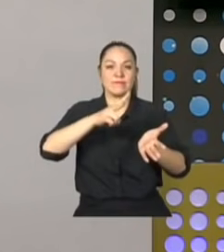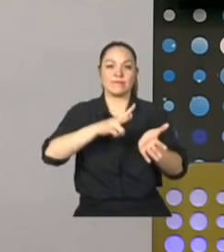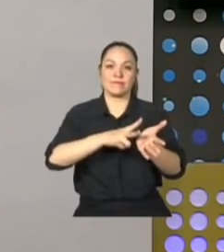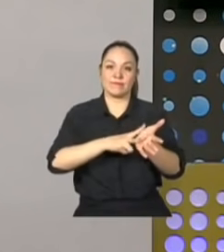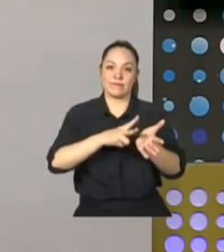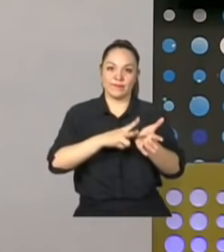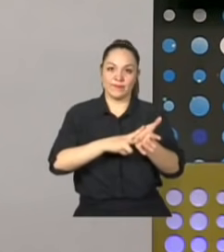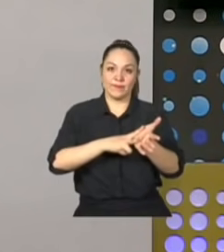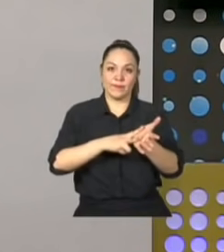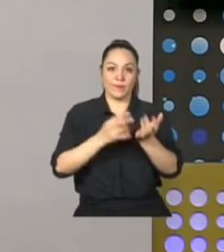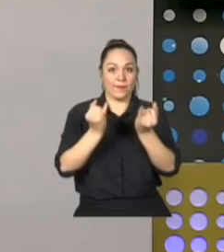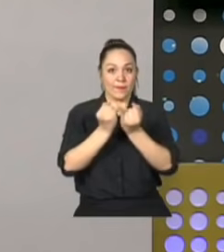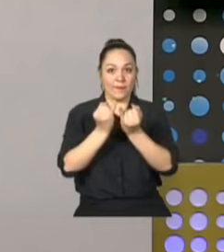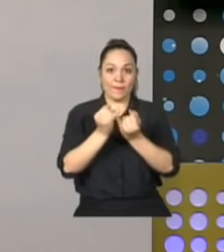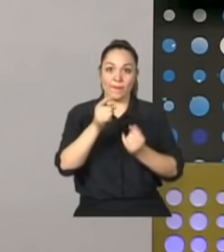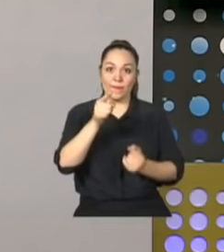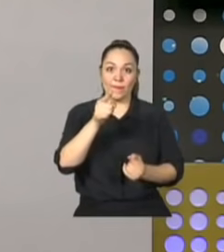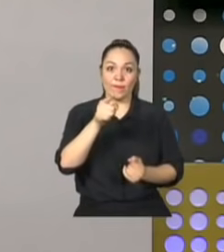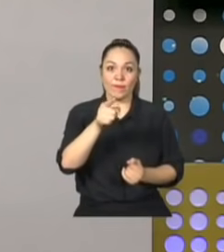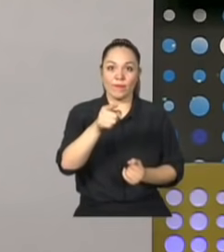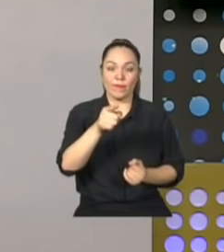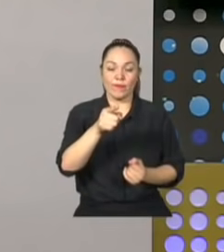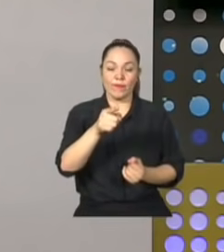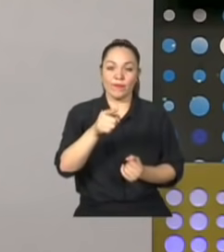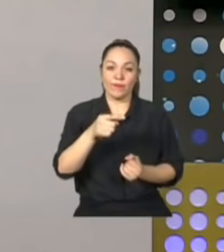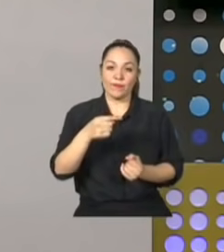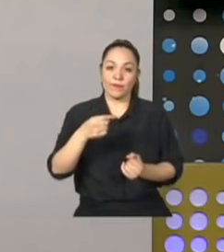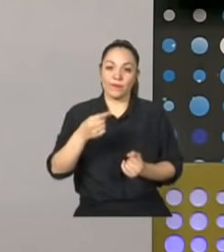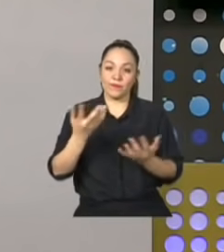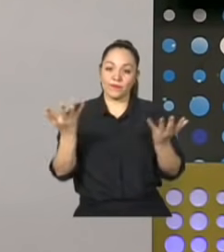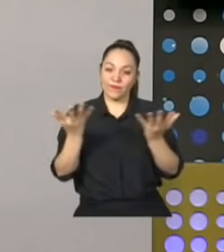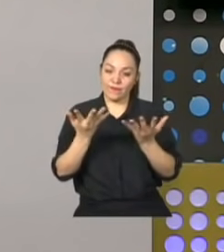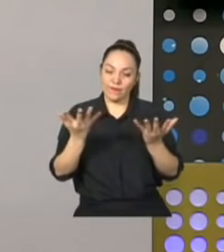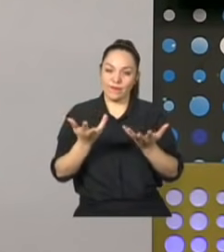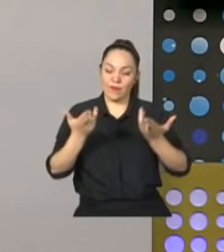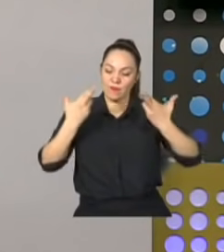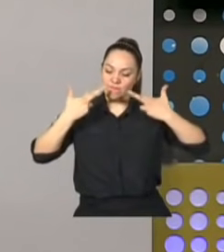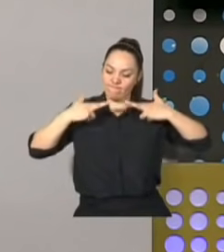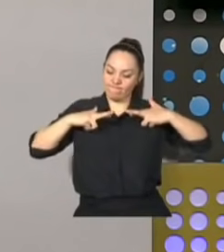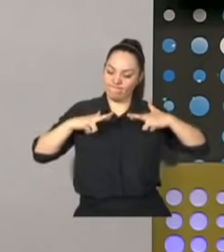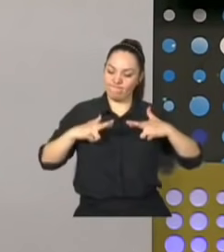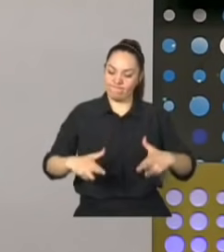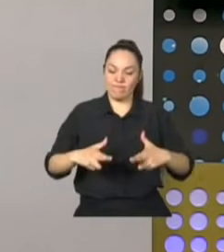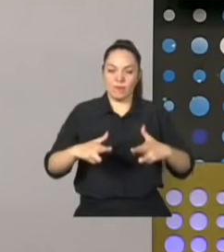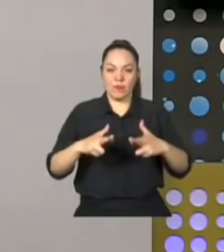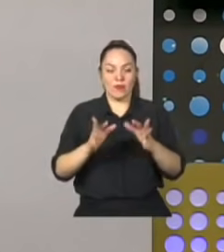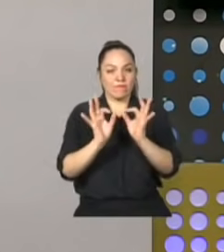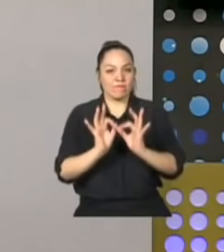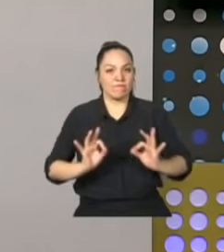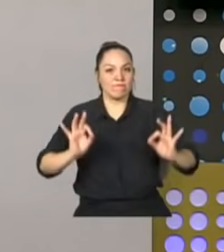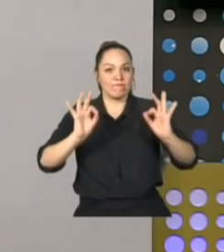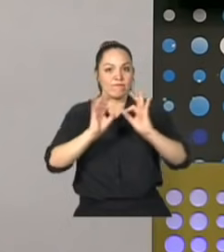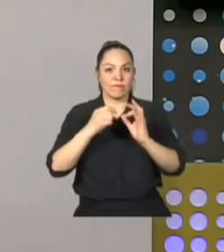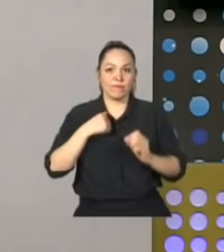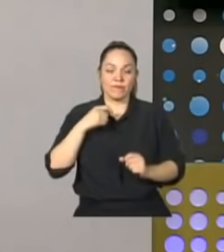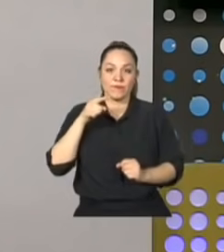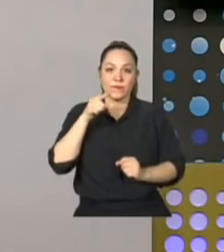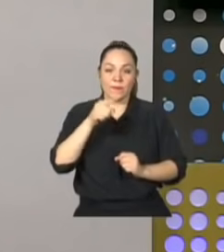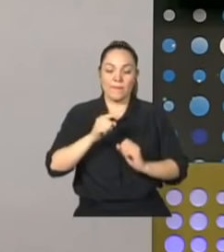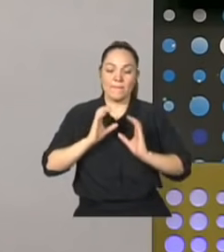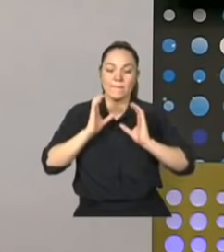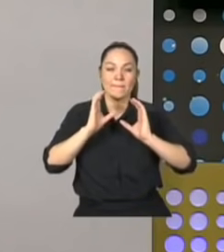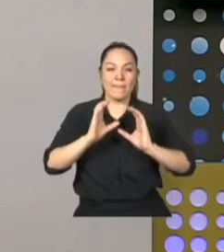Y que como yo, vas a tener una gran representante. Porque yo te voy a cuidar, voy a hacer de